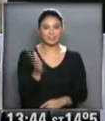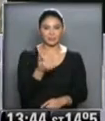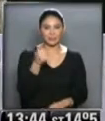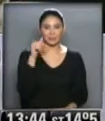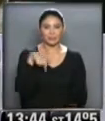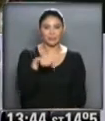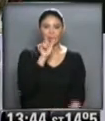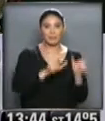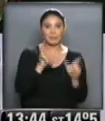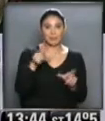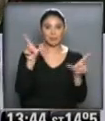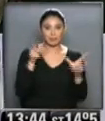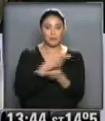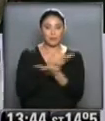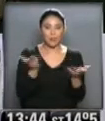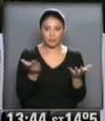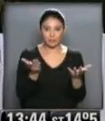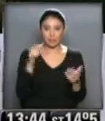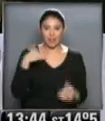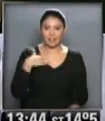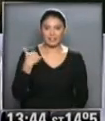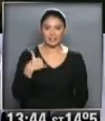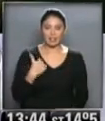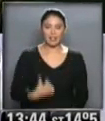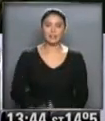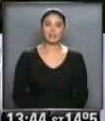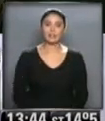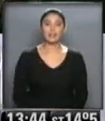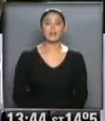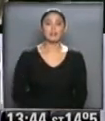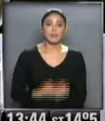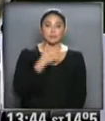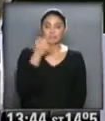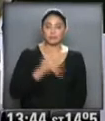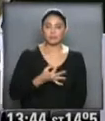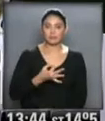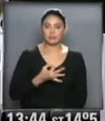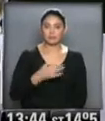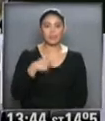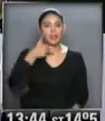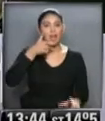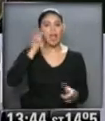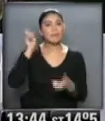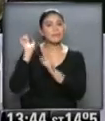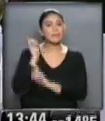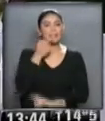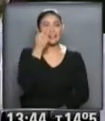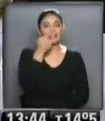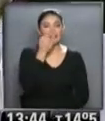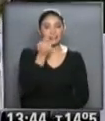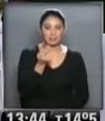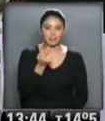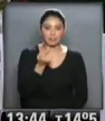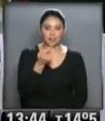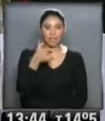público de la TV pública de la Argentina. Bueno, en realidad es una experiencia muy interesante,